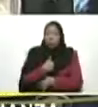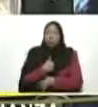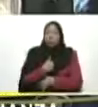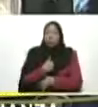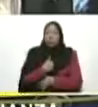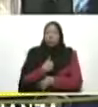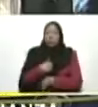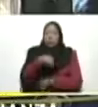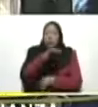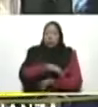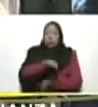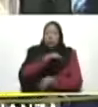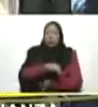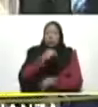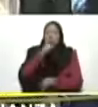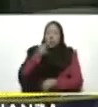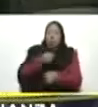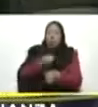señor Yildirim,